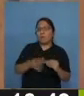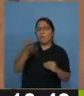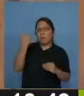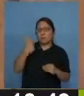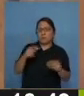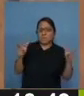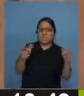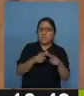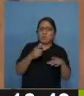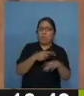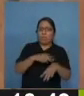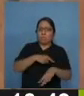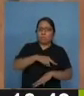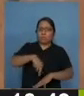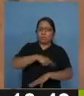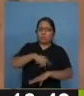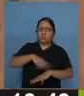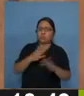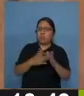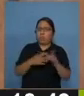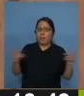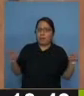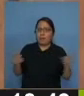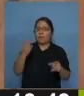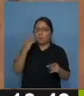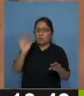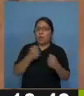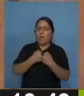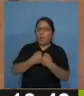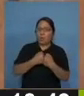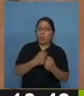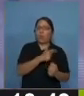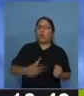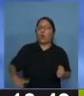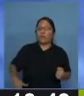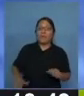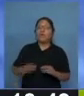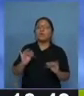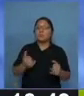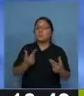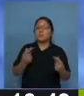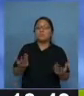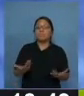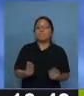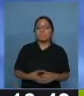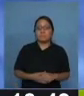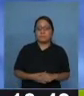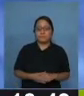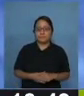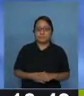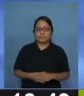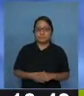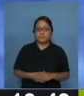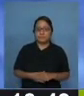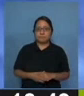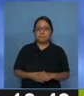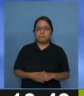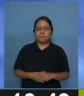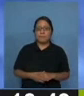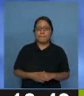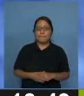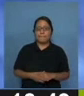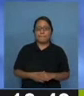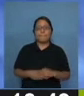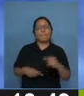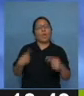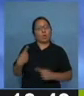tarde, ya hubo un ofrecimiento concreto del gobierno para los gremios? Sí, bueno, dictamos,